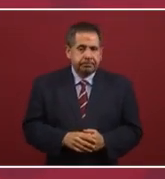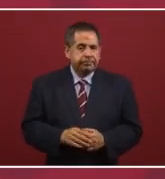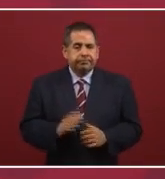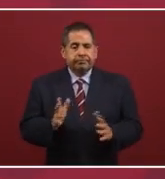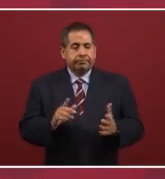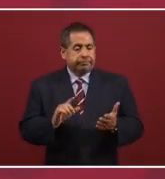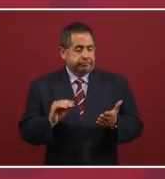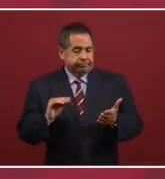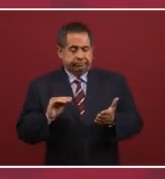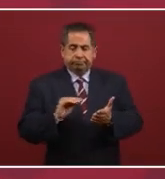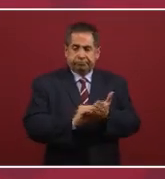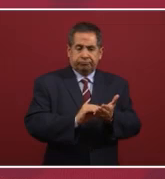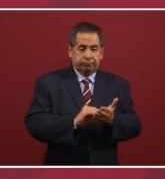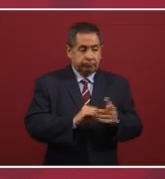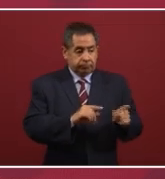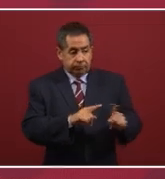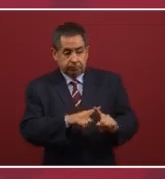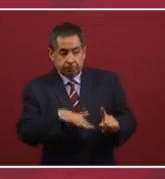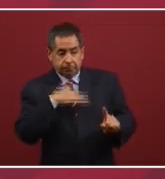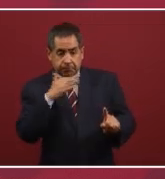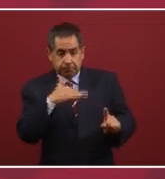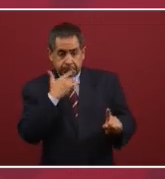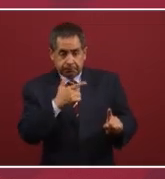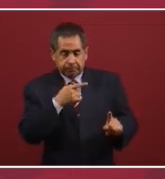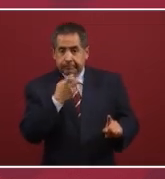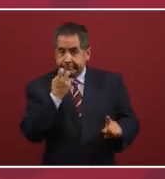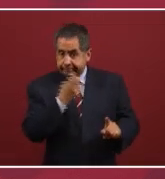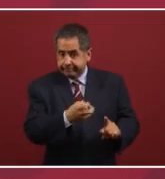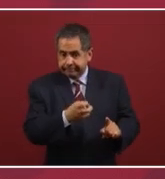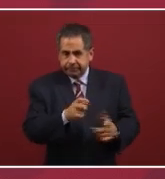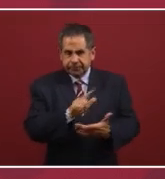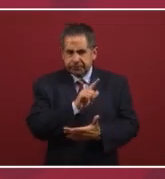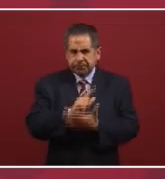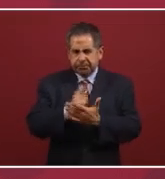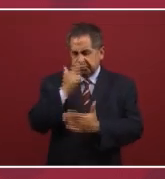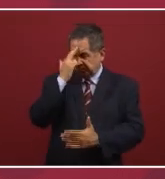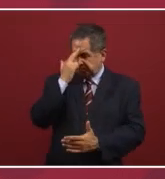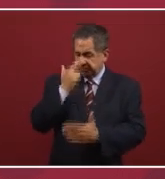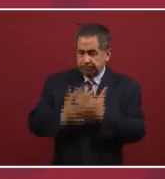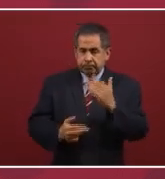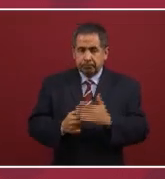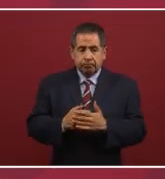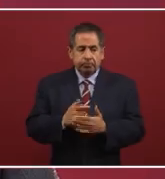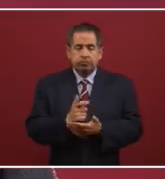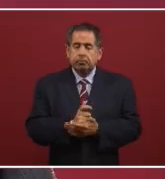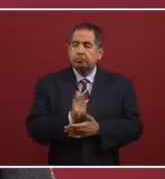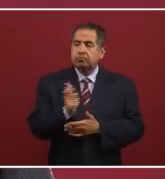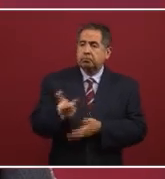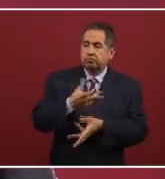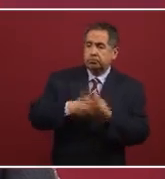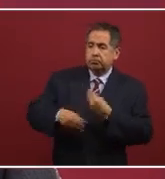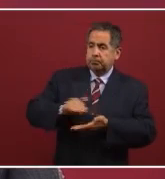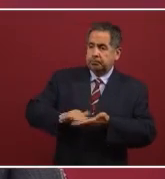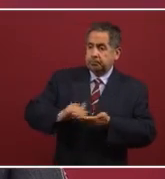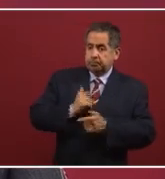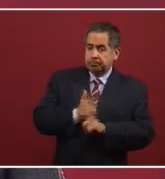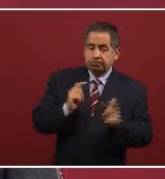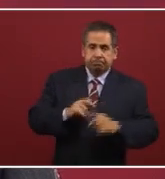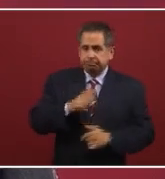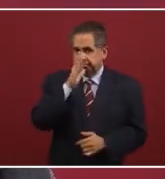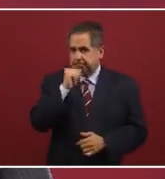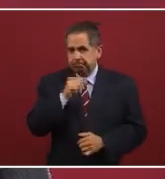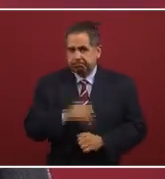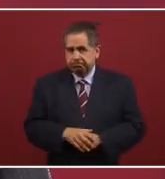establecer que era un delito grave la corrupción y que no se alcanzaba fianza si se cometía ese